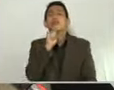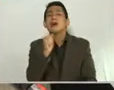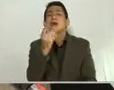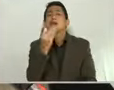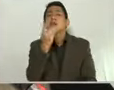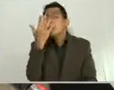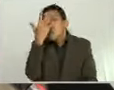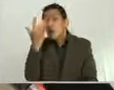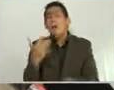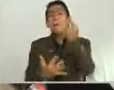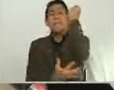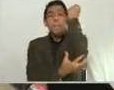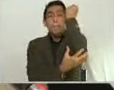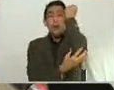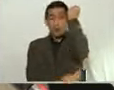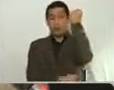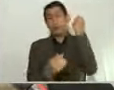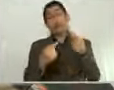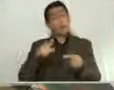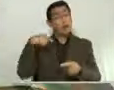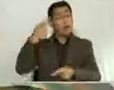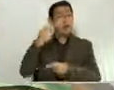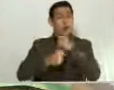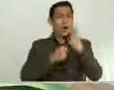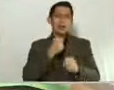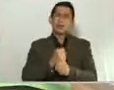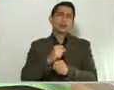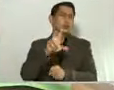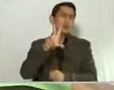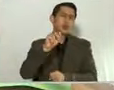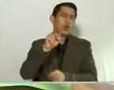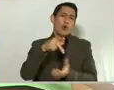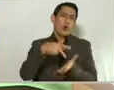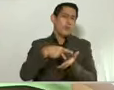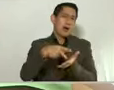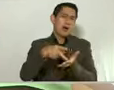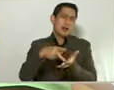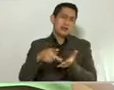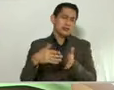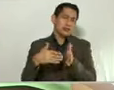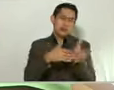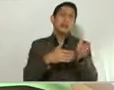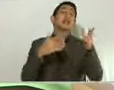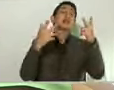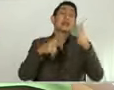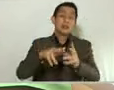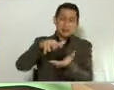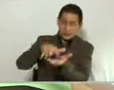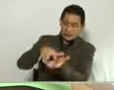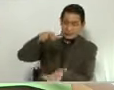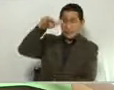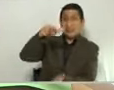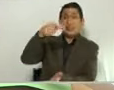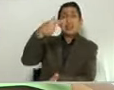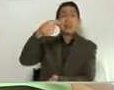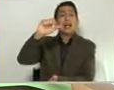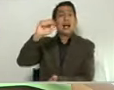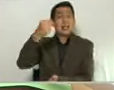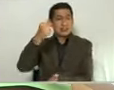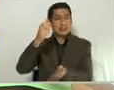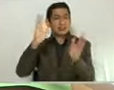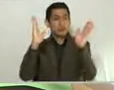la Metrovía. Ahora no van a tener que pagar la Metrovía y van a tener su tanque de gas gratis todos los meses. Todos los meses van a tener